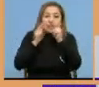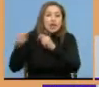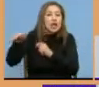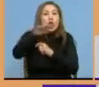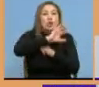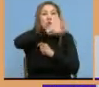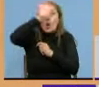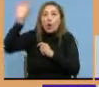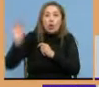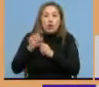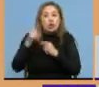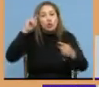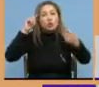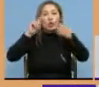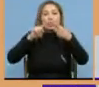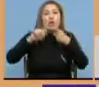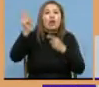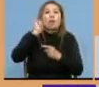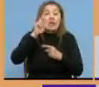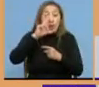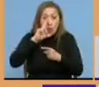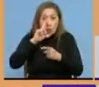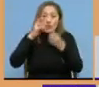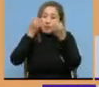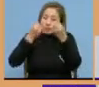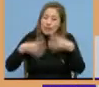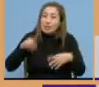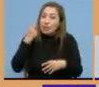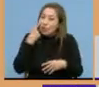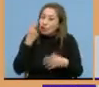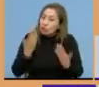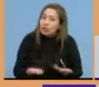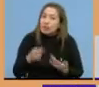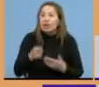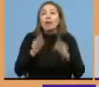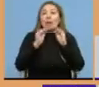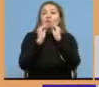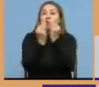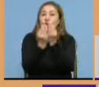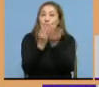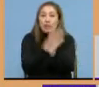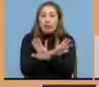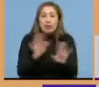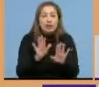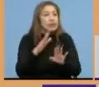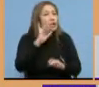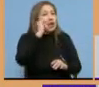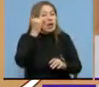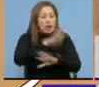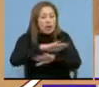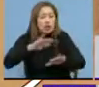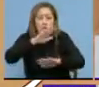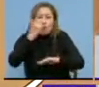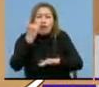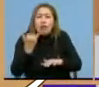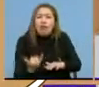que eso también es un objetivo que en el mes de junio ya lo estamos teniendo en consideración para que se concrete en estos días desnutrición uno de los temas que